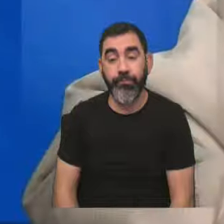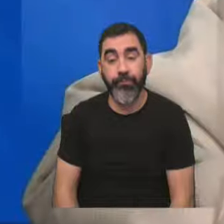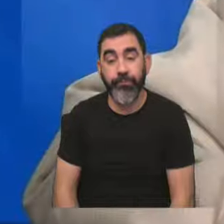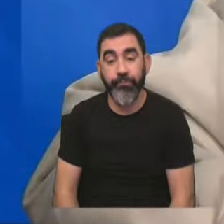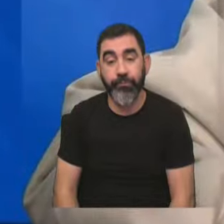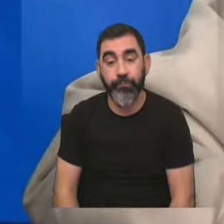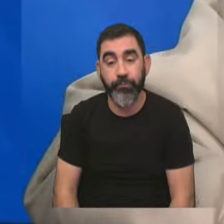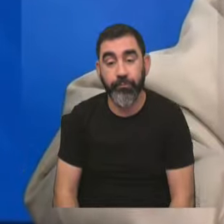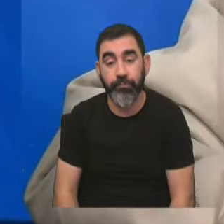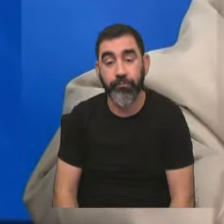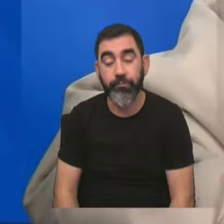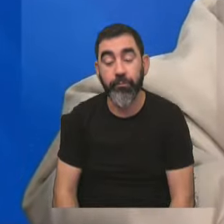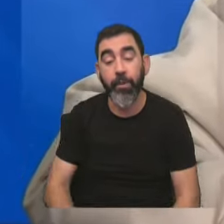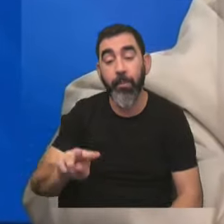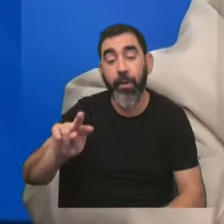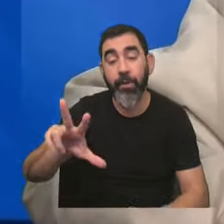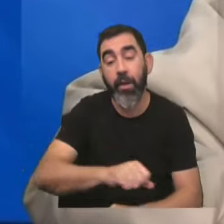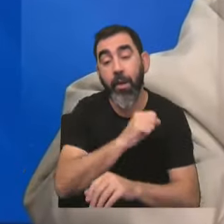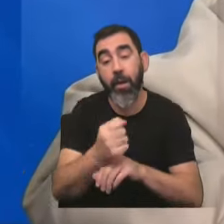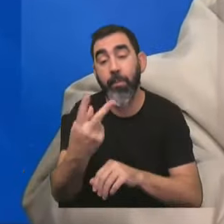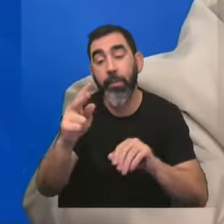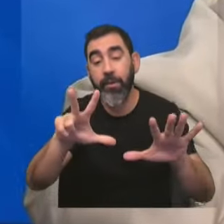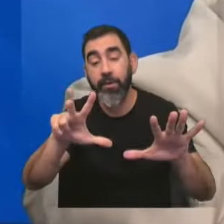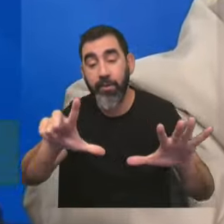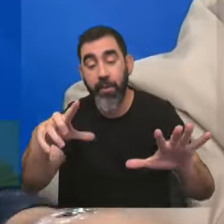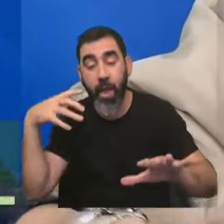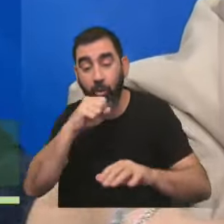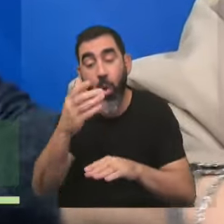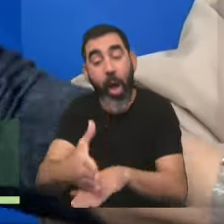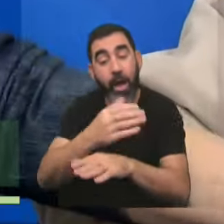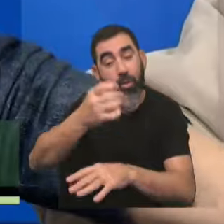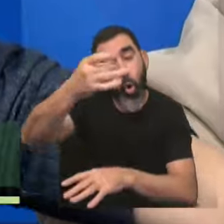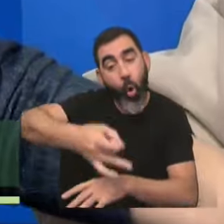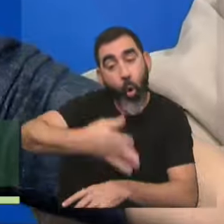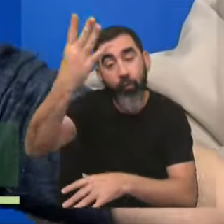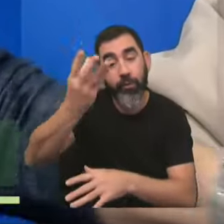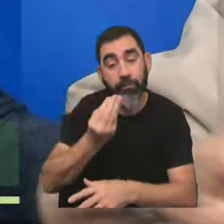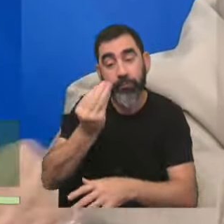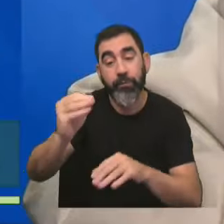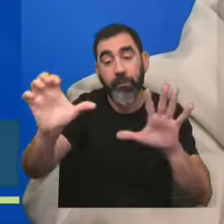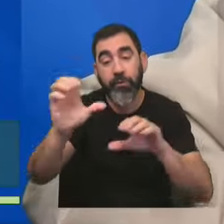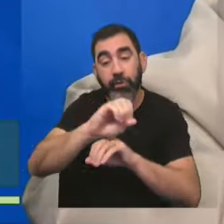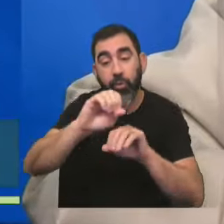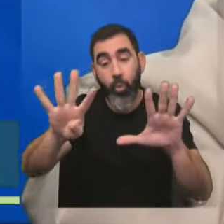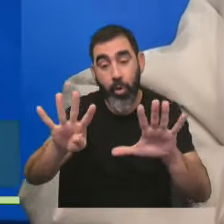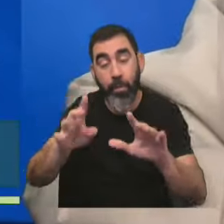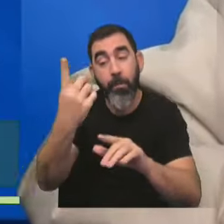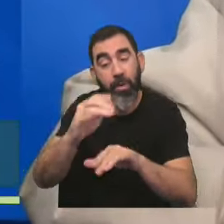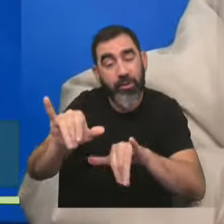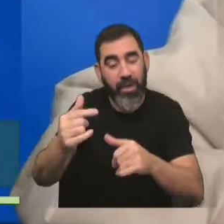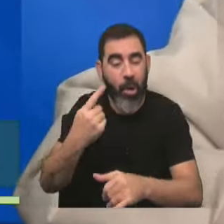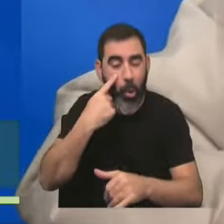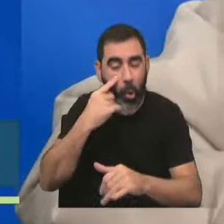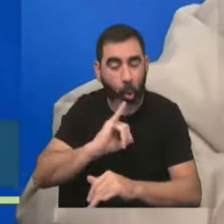multicolor entre el 23 y el 27 de agosto previo a la confirmación oficial de su ingreso al espacio 609 pero cuando ya se